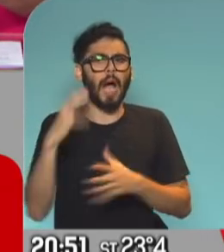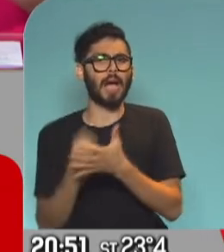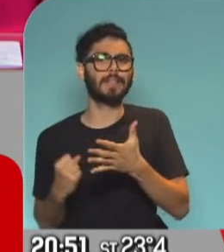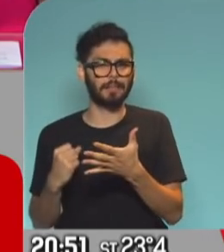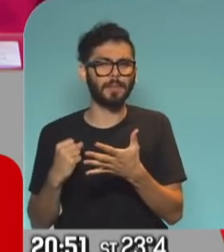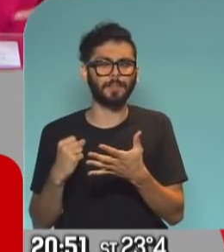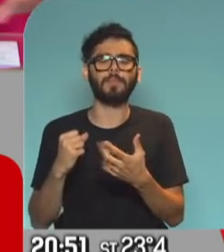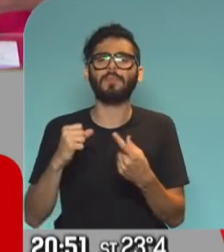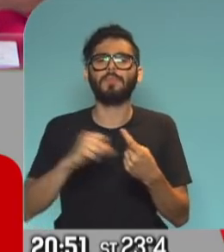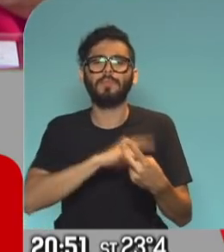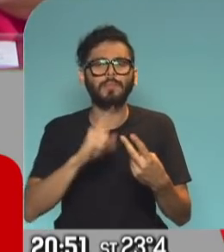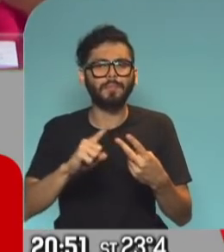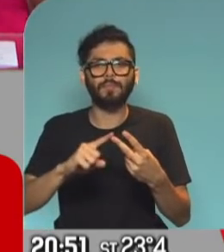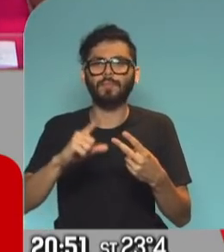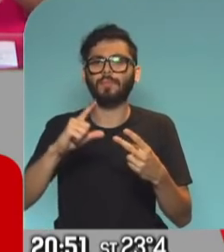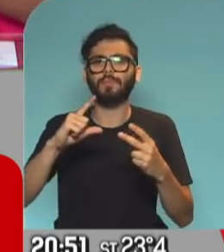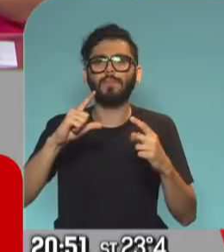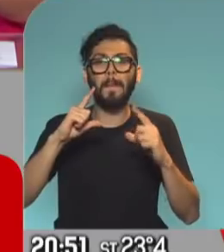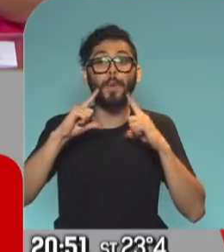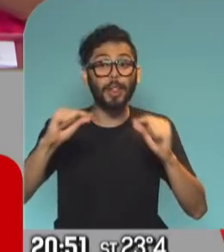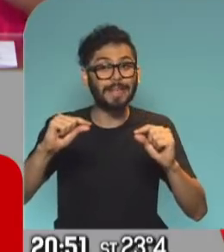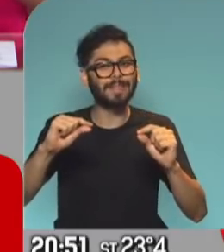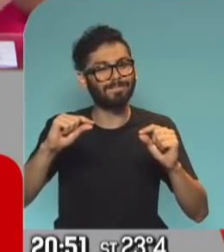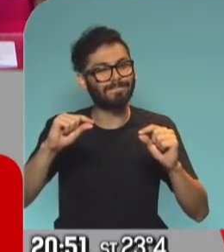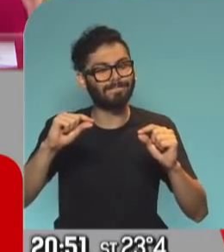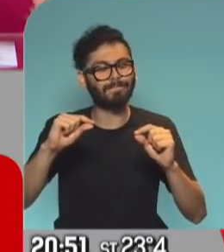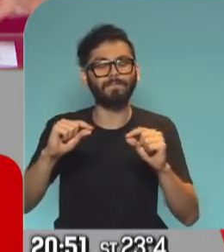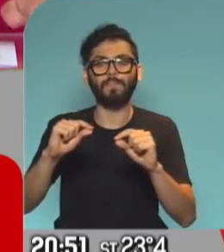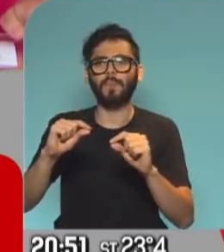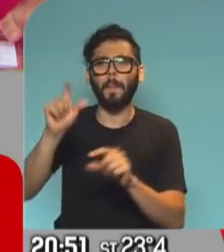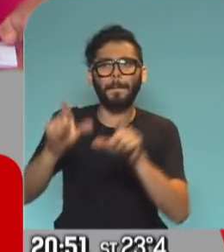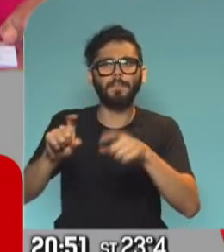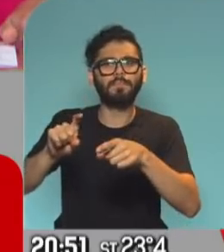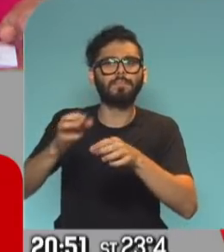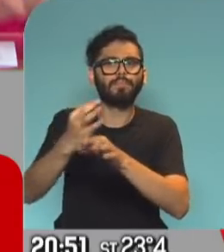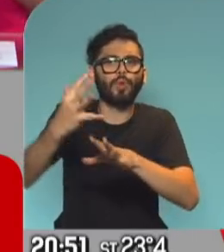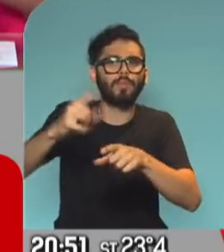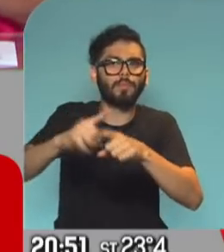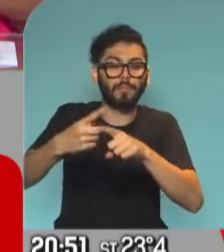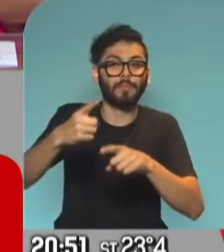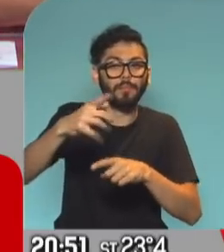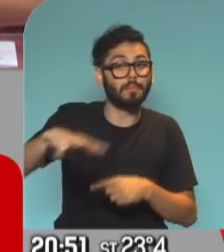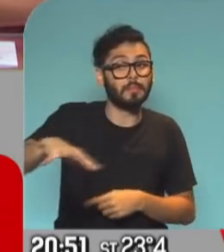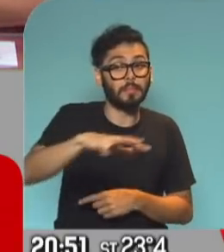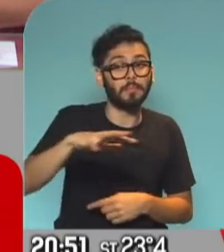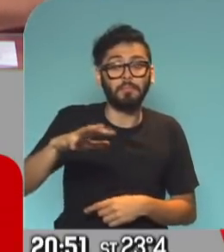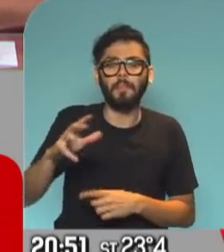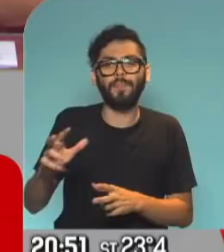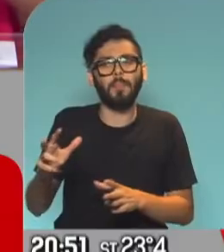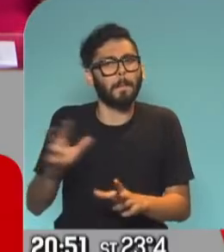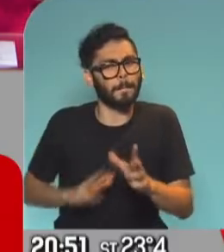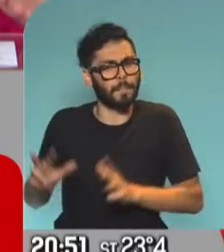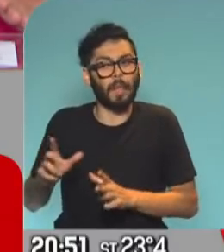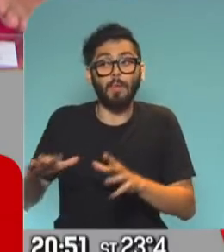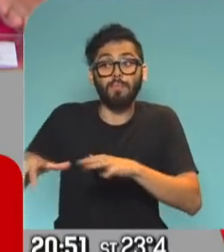ver con el tema también vinculado a las protestas. Hoy conversaba con algunos politólogos que están en Lima y me decían, ojo que las protestas continúan,